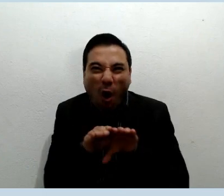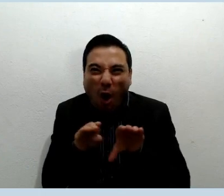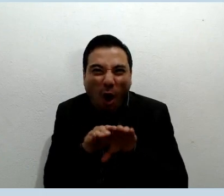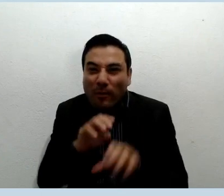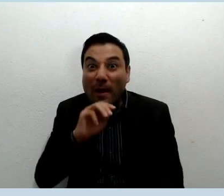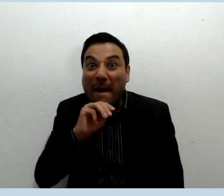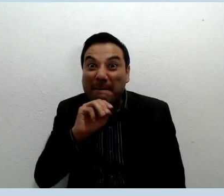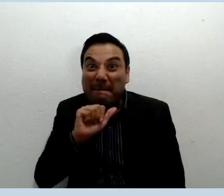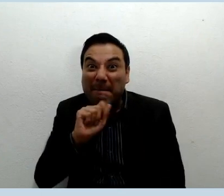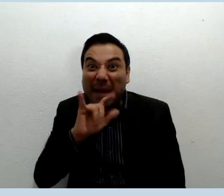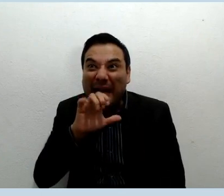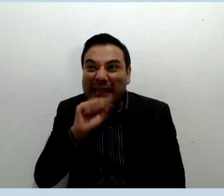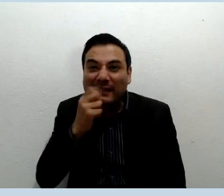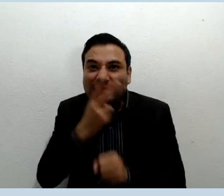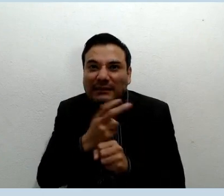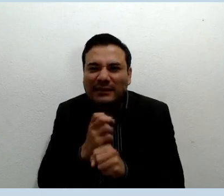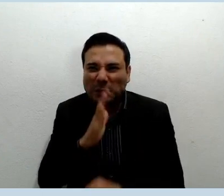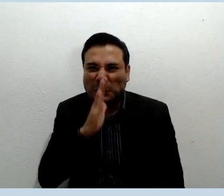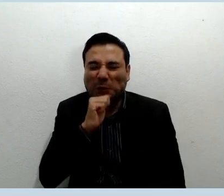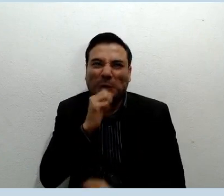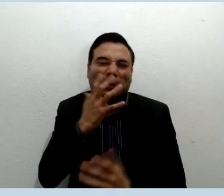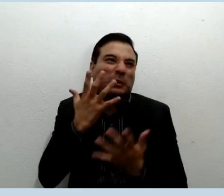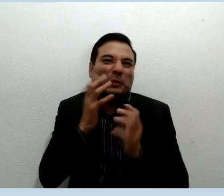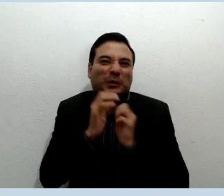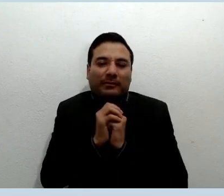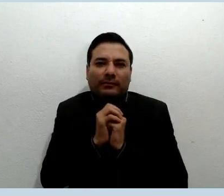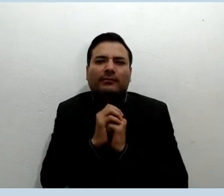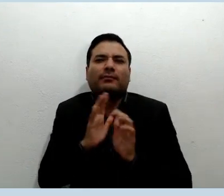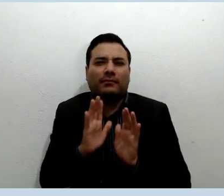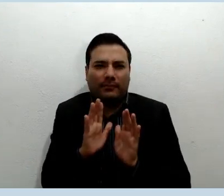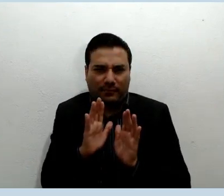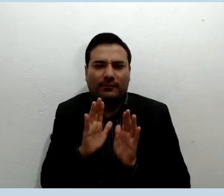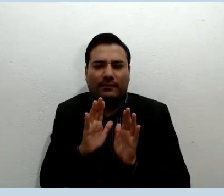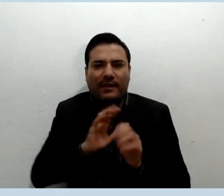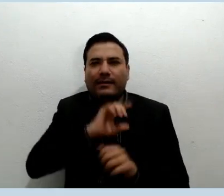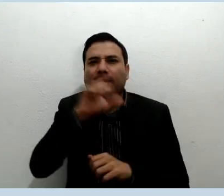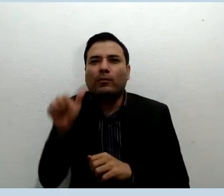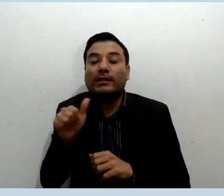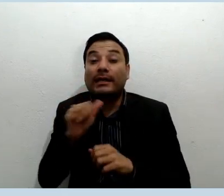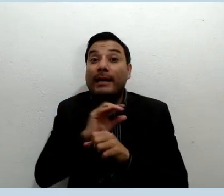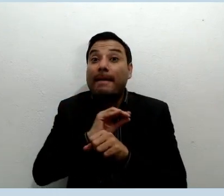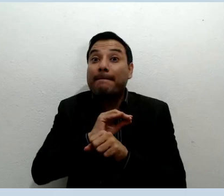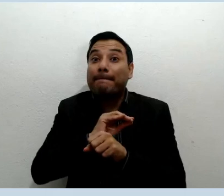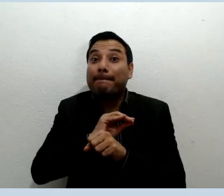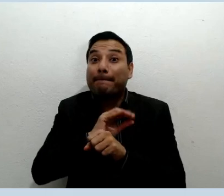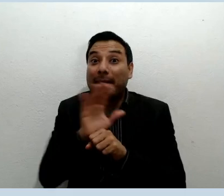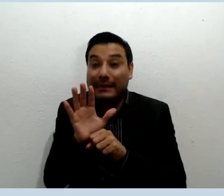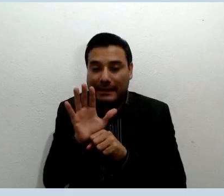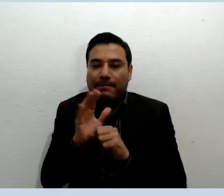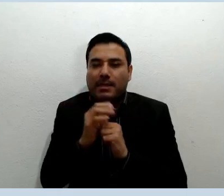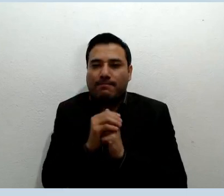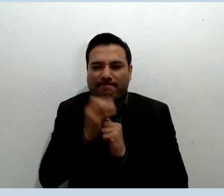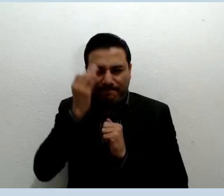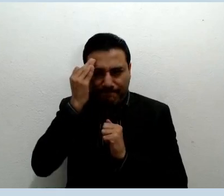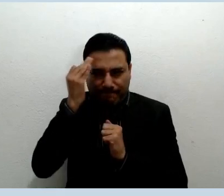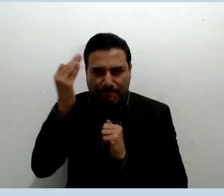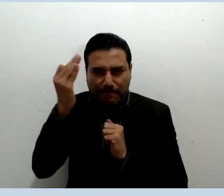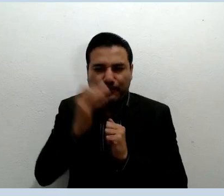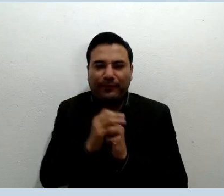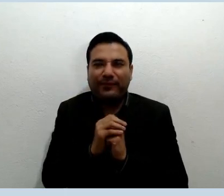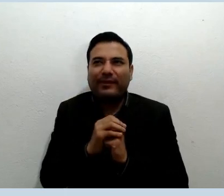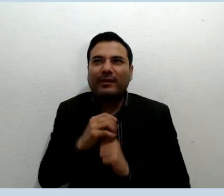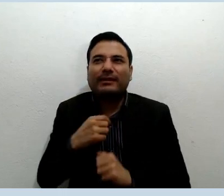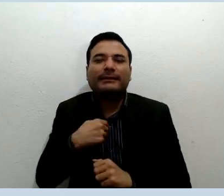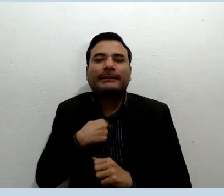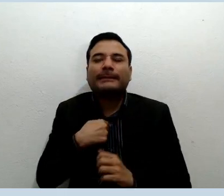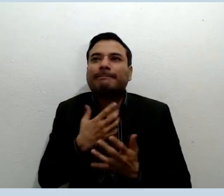pierres y no lo dije en esa conversación pero en Mis tiempos de pandemia yo pues en vez de ir justo no en vez de ir a